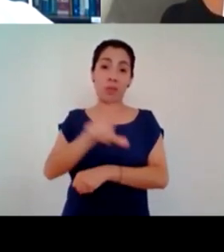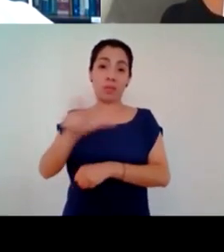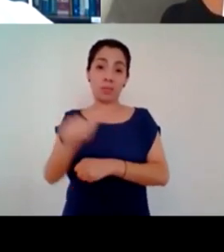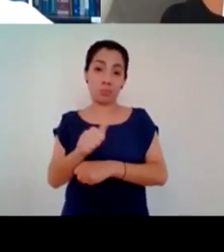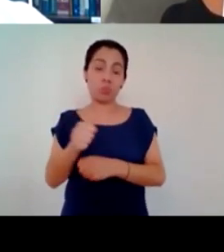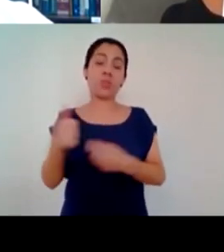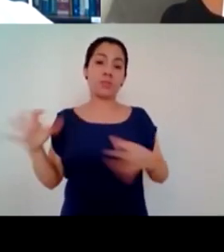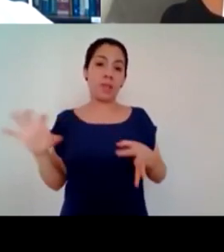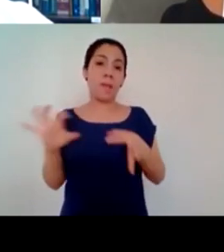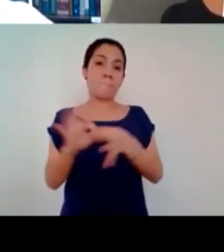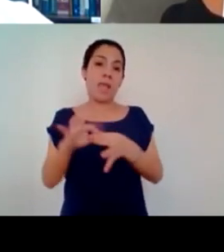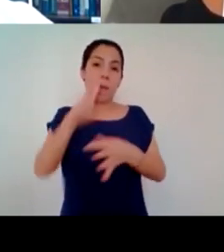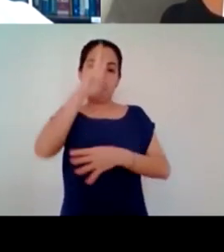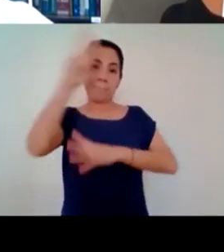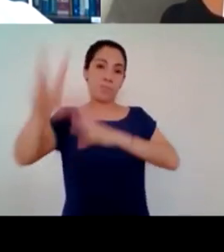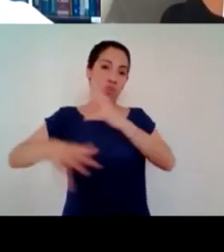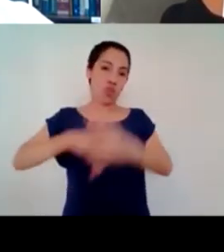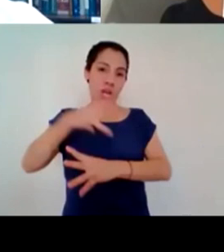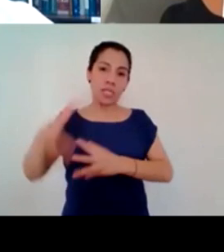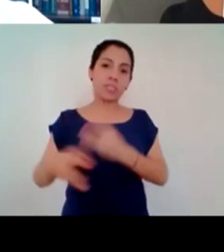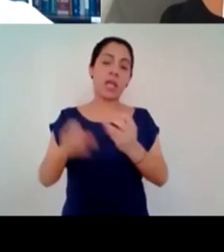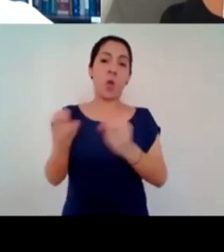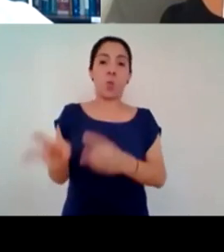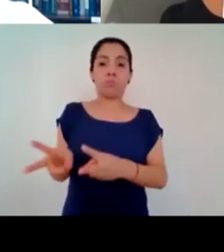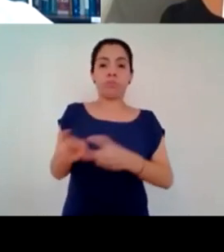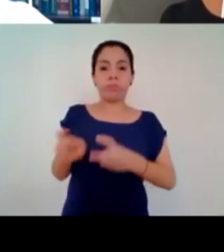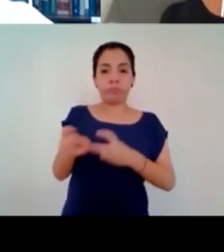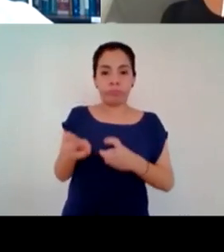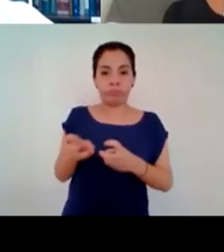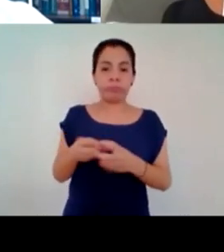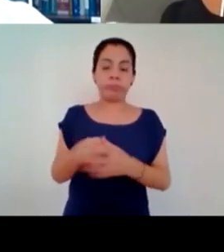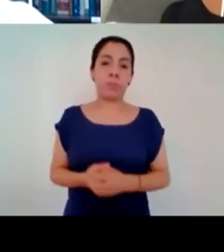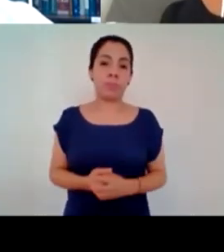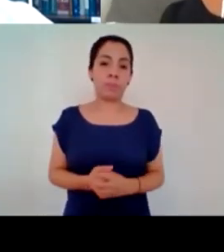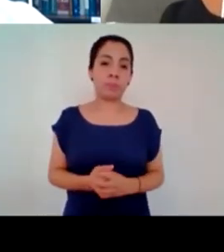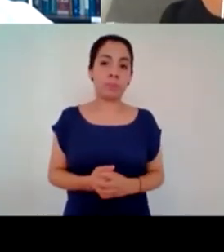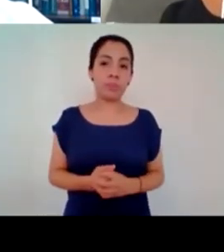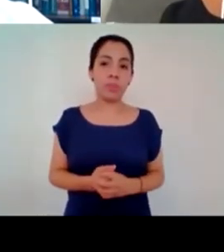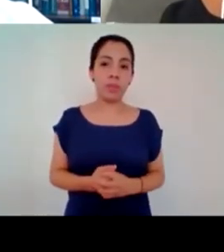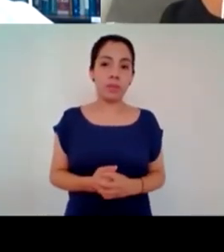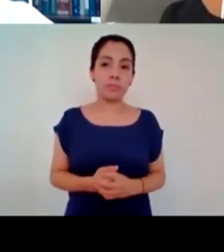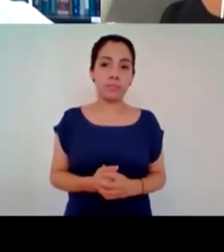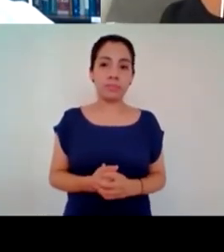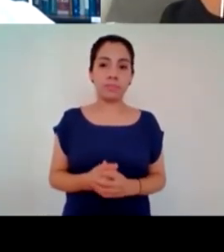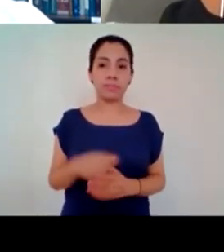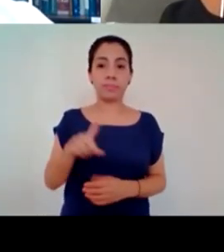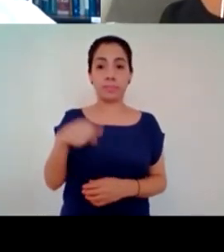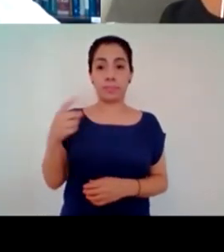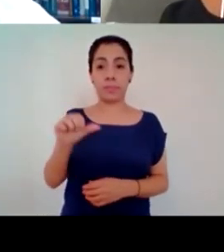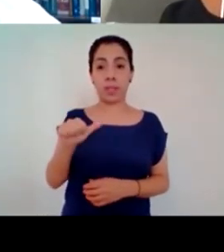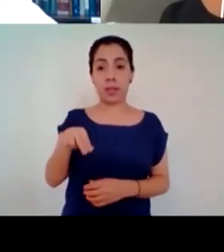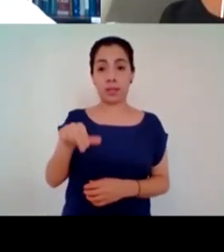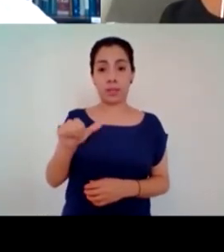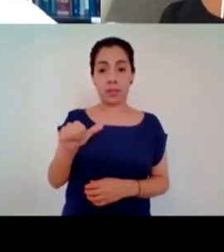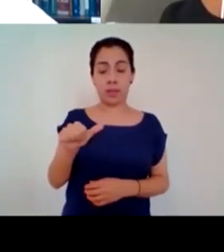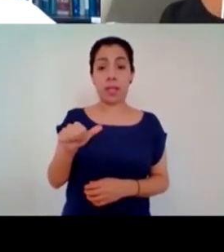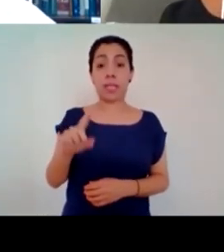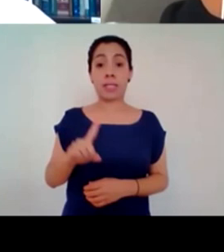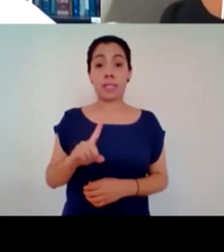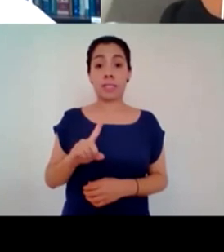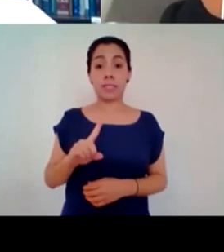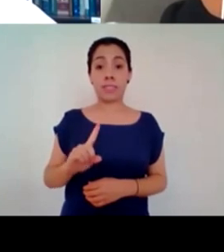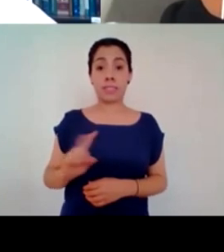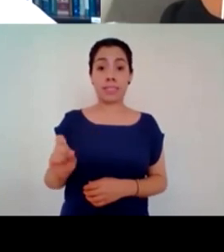que desafortunadamente hoy estamos viendo con esta población. Saskia, un dato que diste, el 100% de